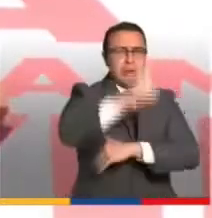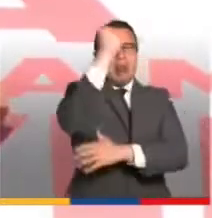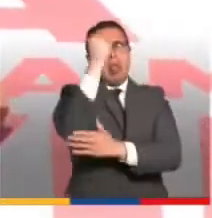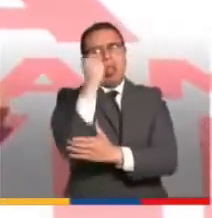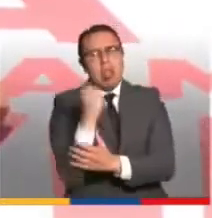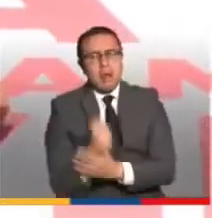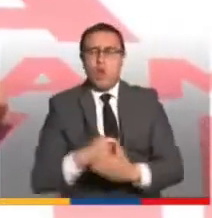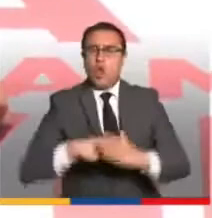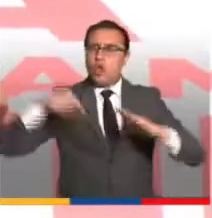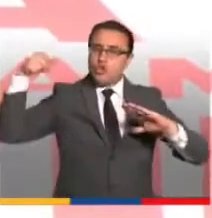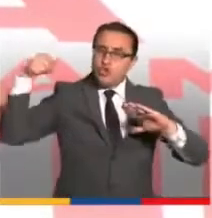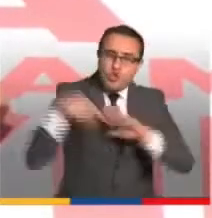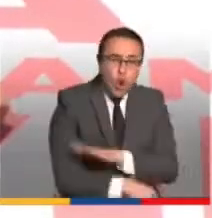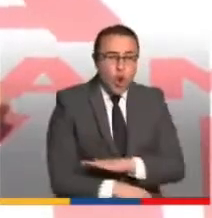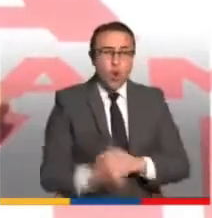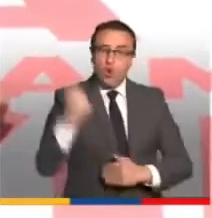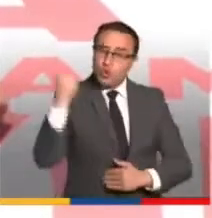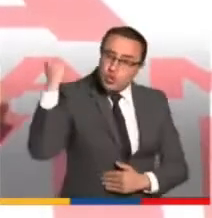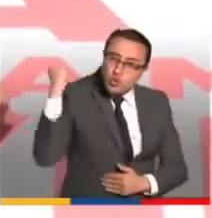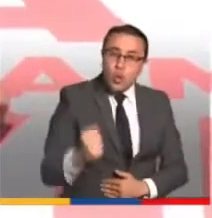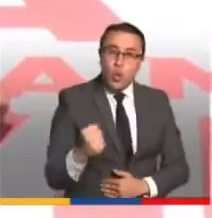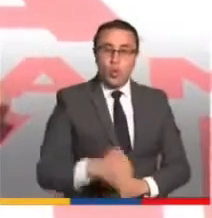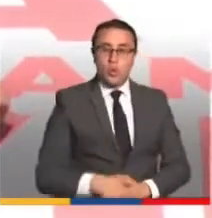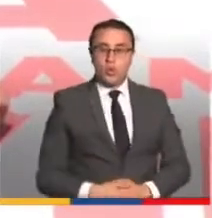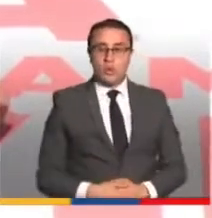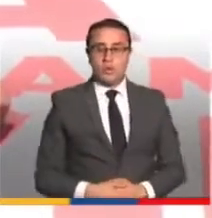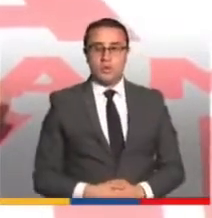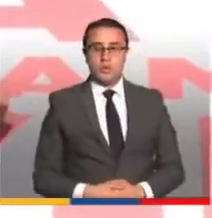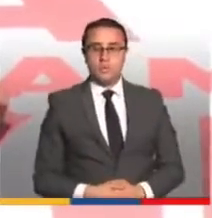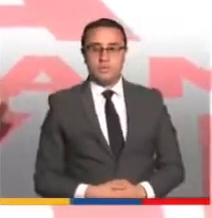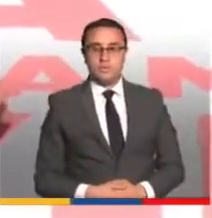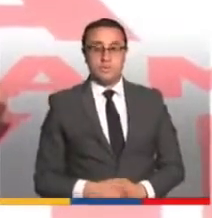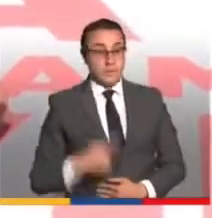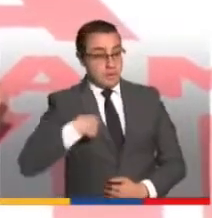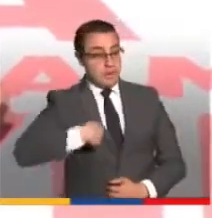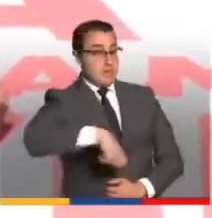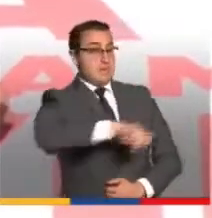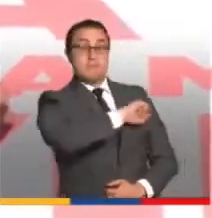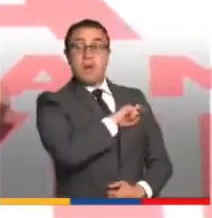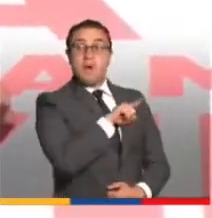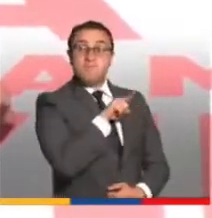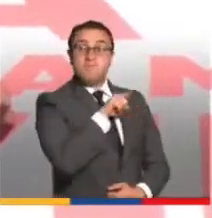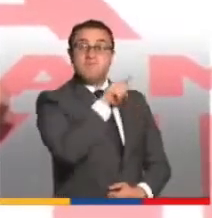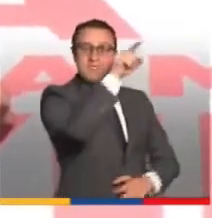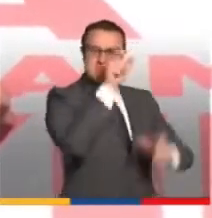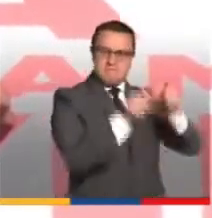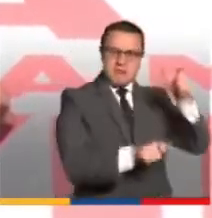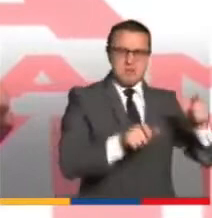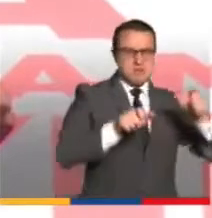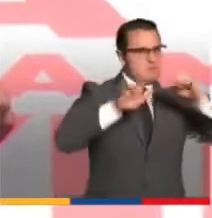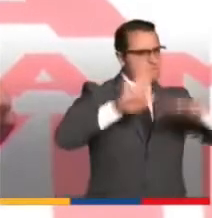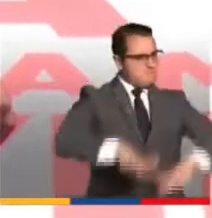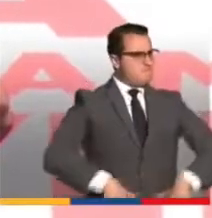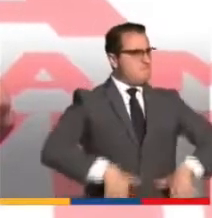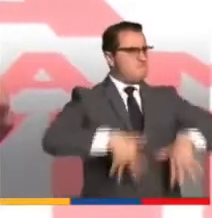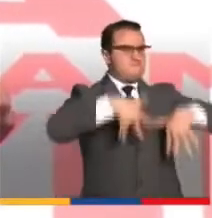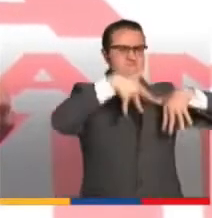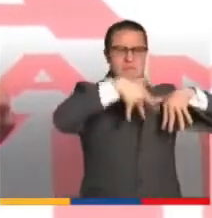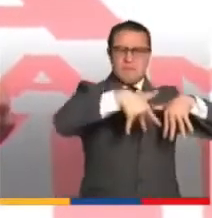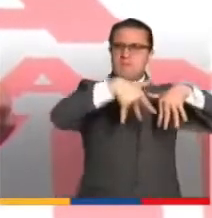económica profunda. Y España tiene a su pueblo levantado por todos los pueblos y